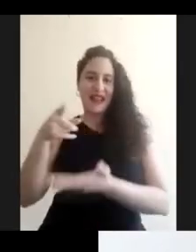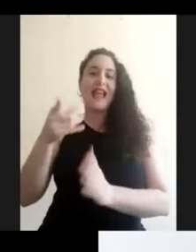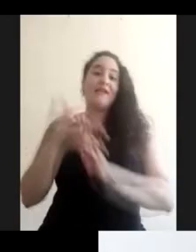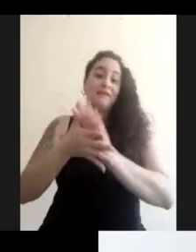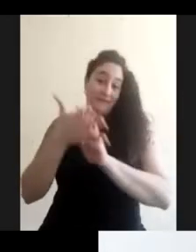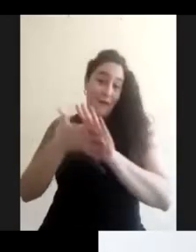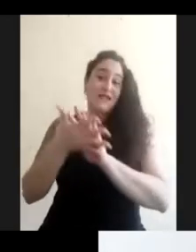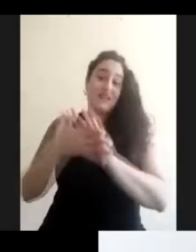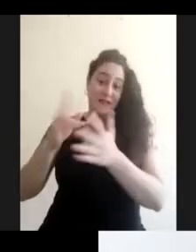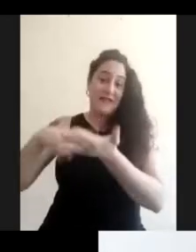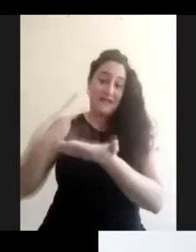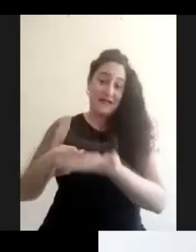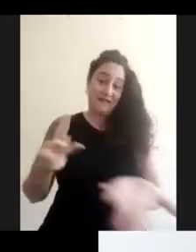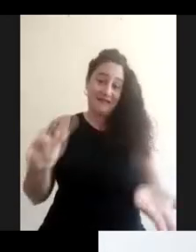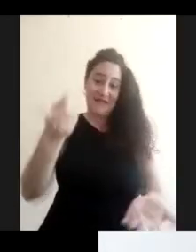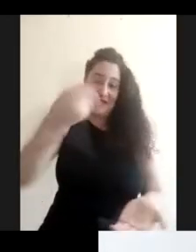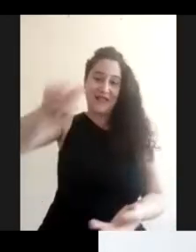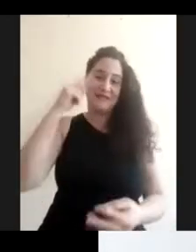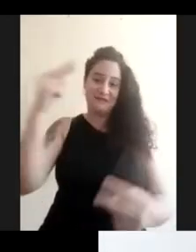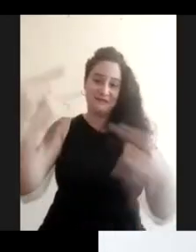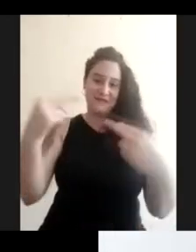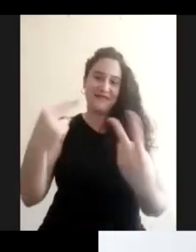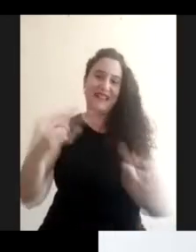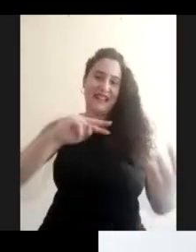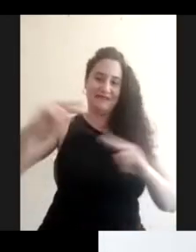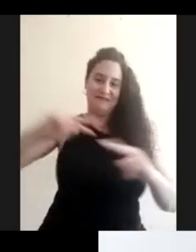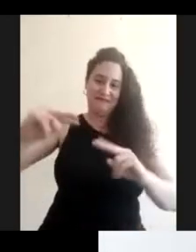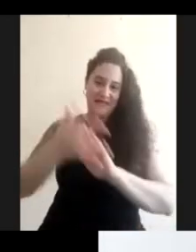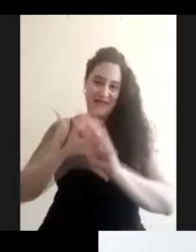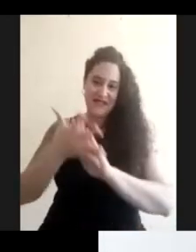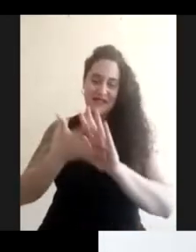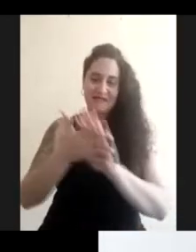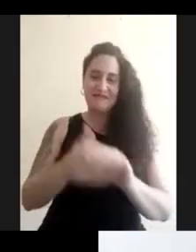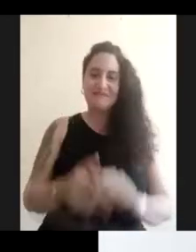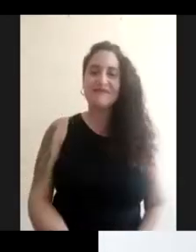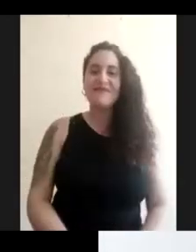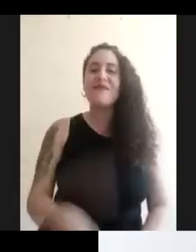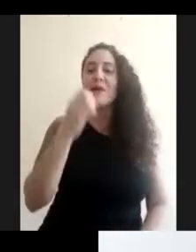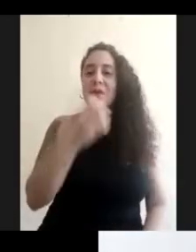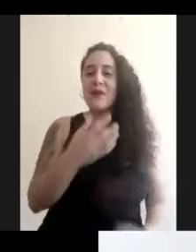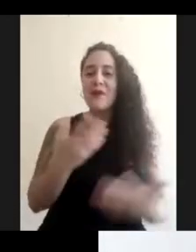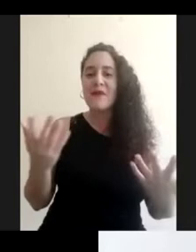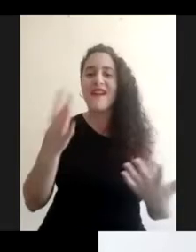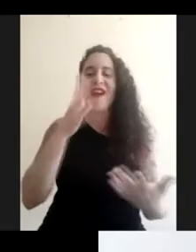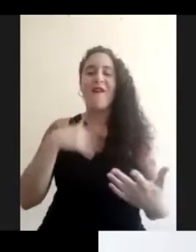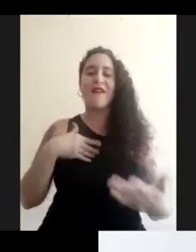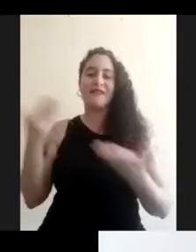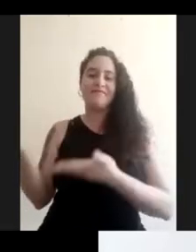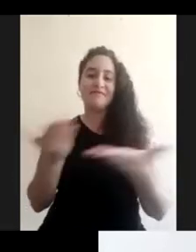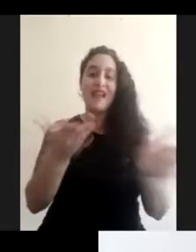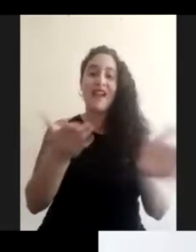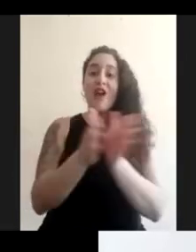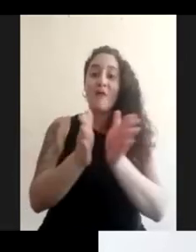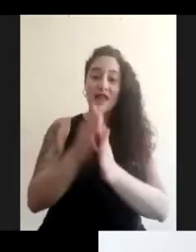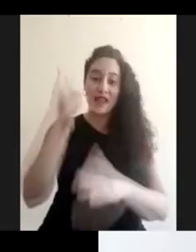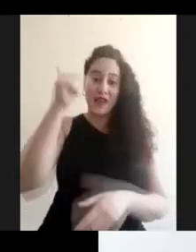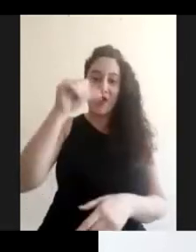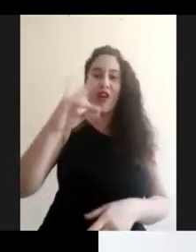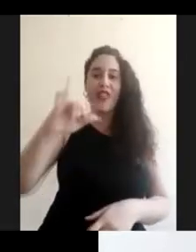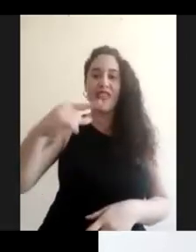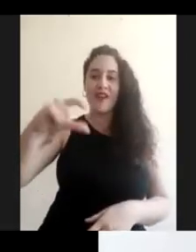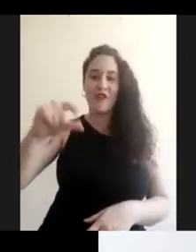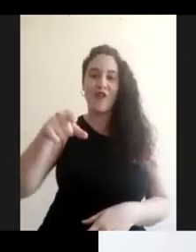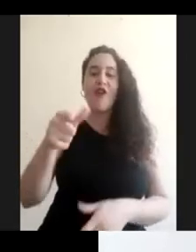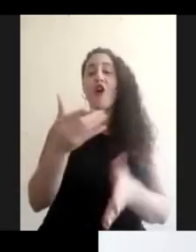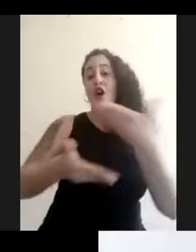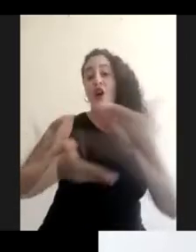pues como podéis comprobar, es interpretadora de lengua de signos. Bueno, pues os voy a pasar con Diego, nuestro colaborador y compañero de Onda,